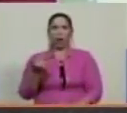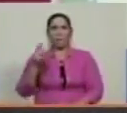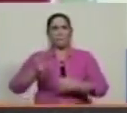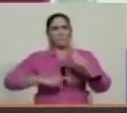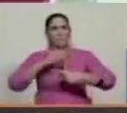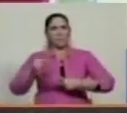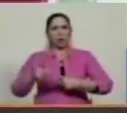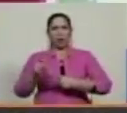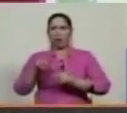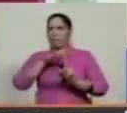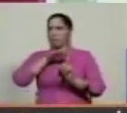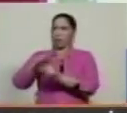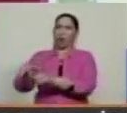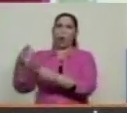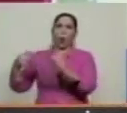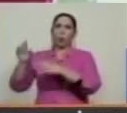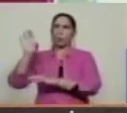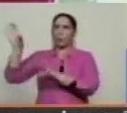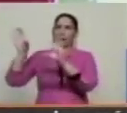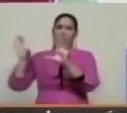tenemos bombas atómicas.